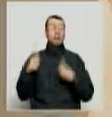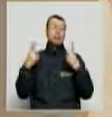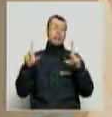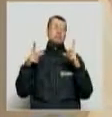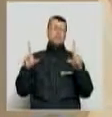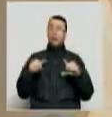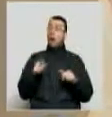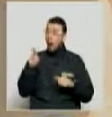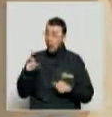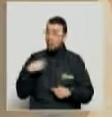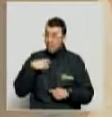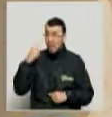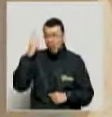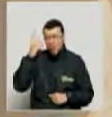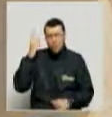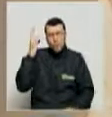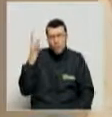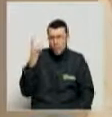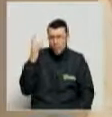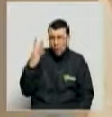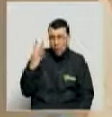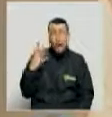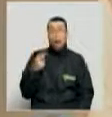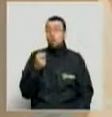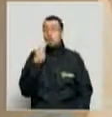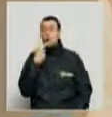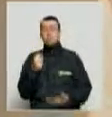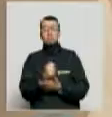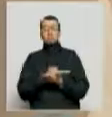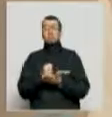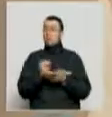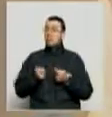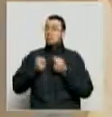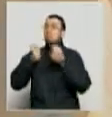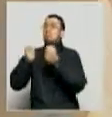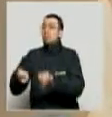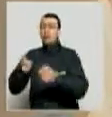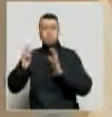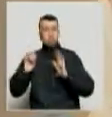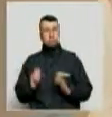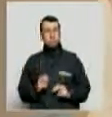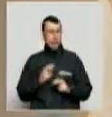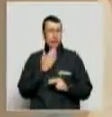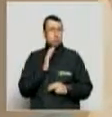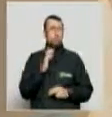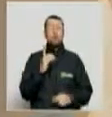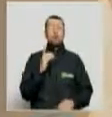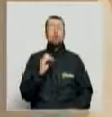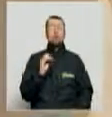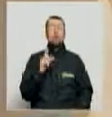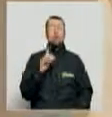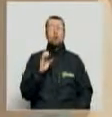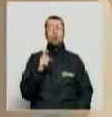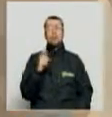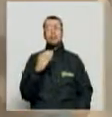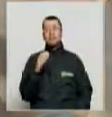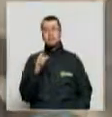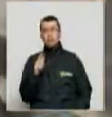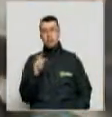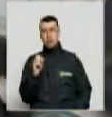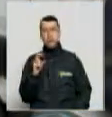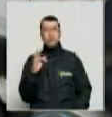si tiene dolor de cabeza, tome X analgésico, tome Doles Forte. Entonces